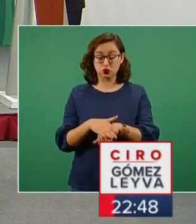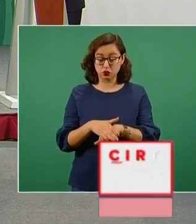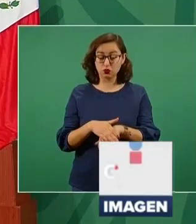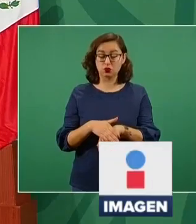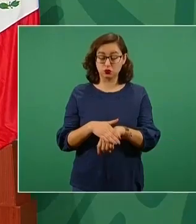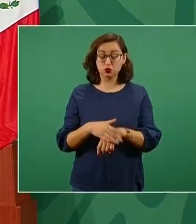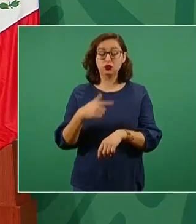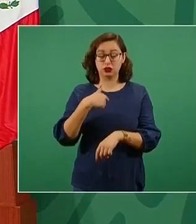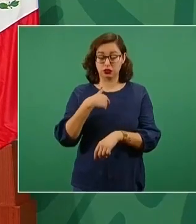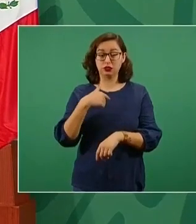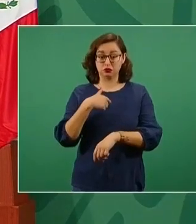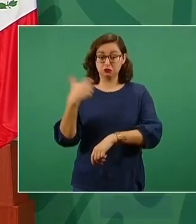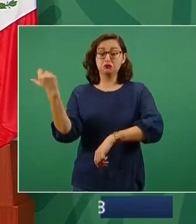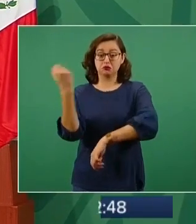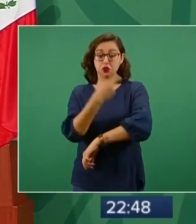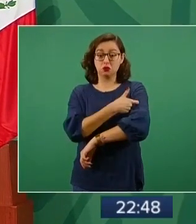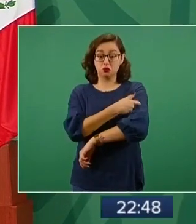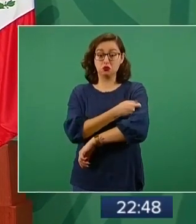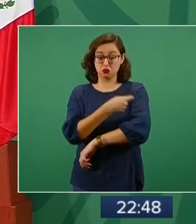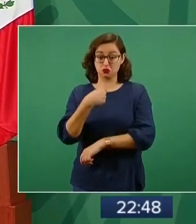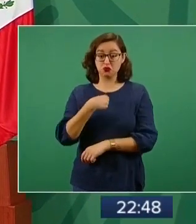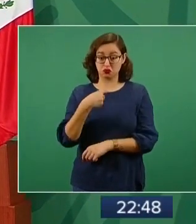voy a aplicar la AstraZeneca.